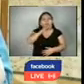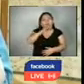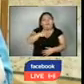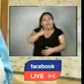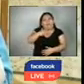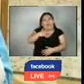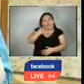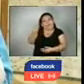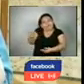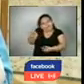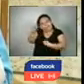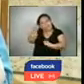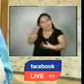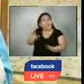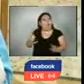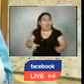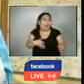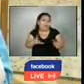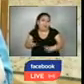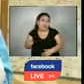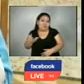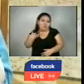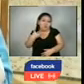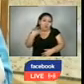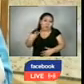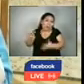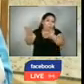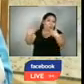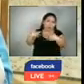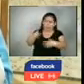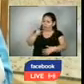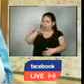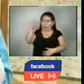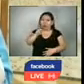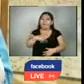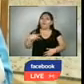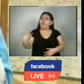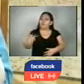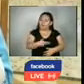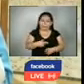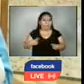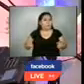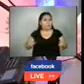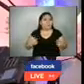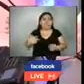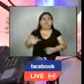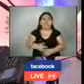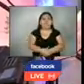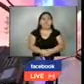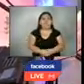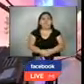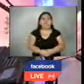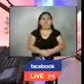porque nosotros ya a veces nos dicen que estamos olvidaditos, pero no, ¿verdad? Nosotros siempre estamos activos.